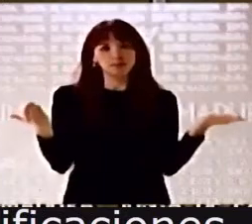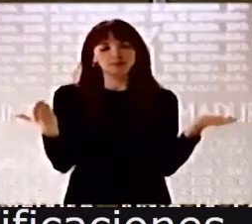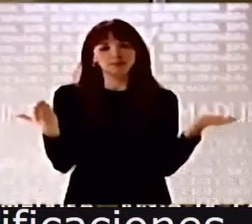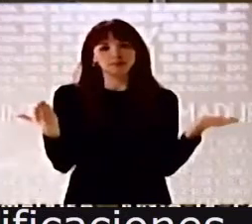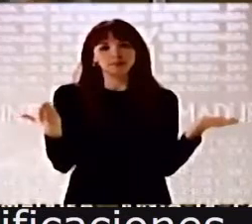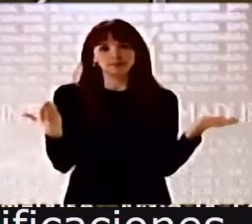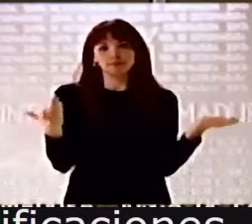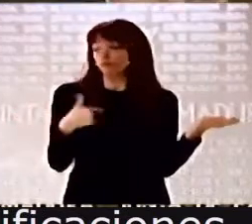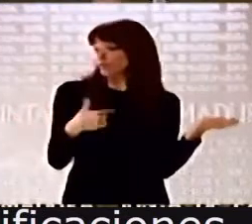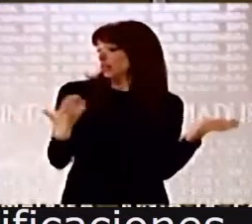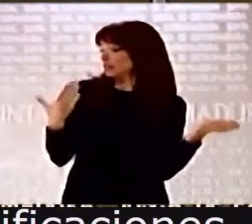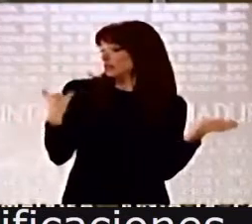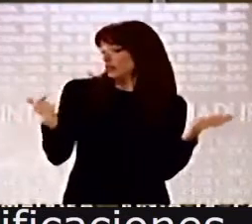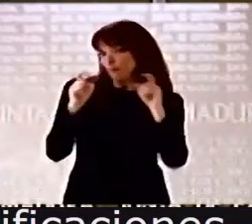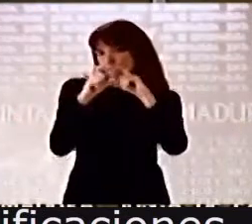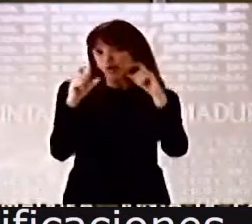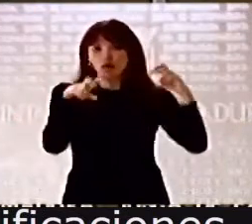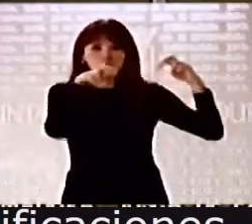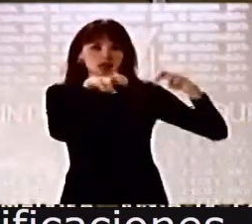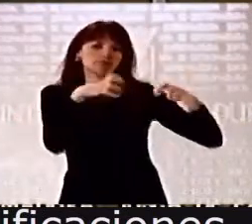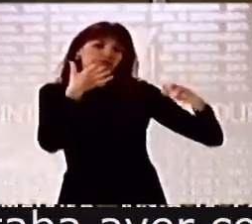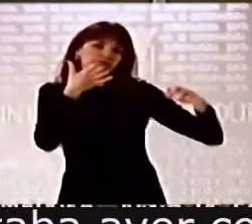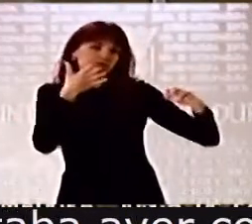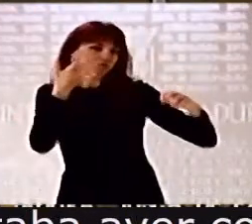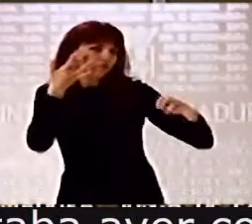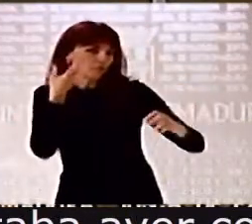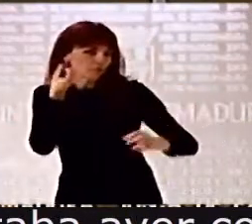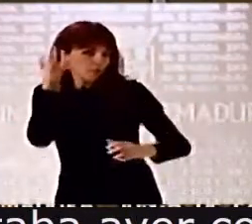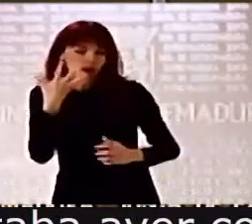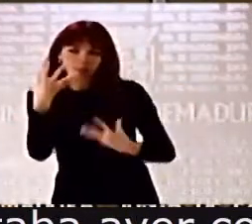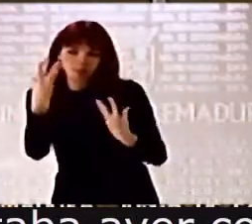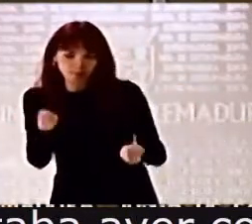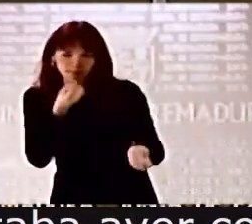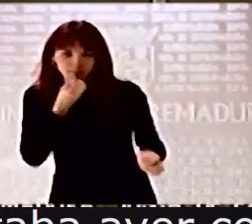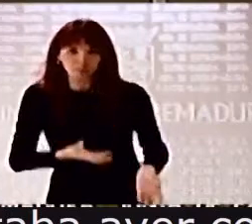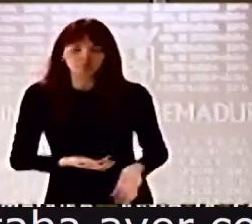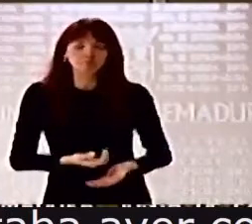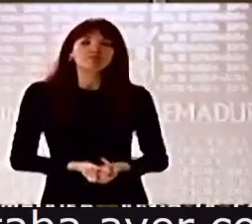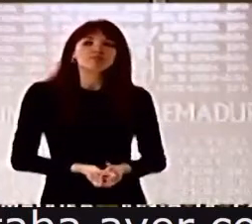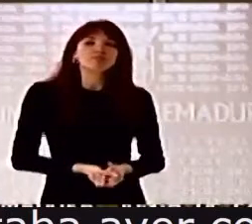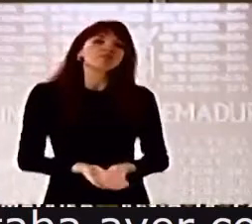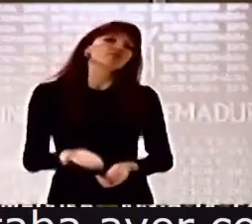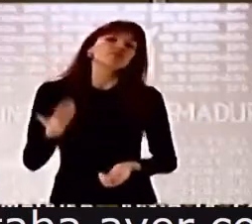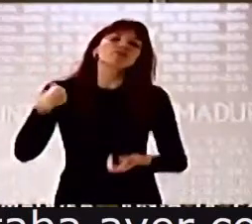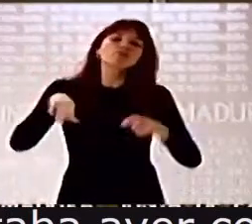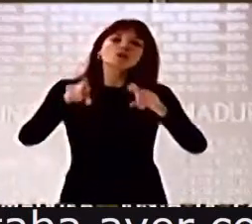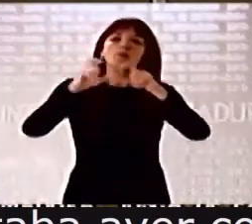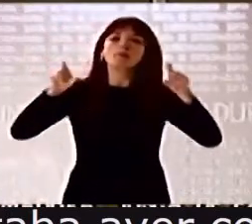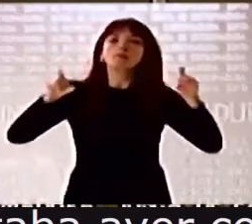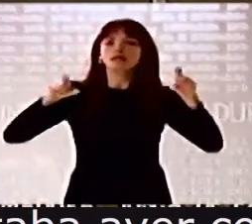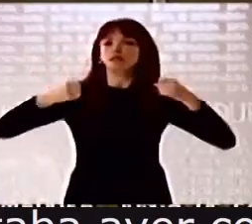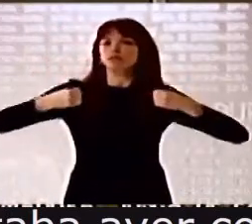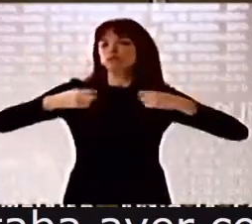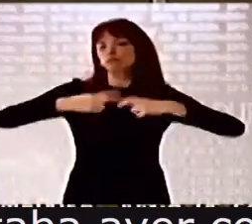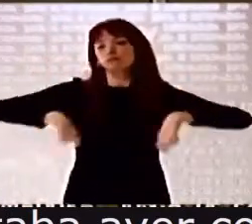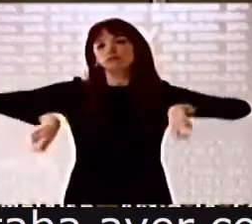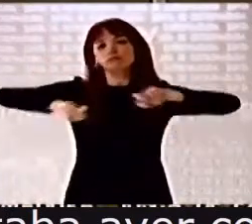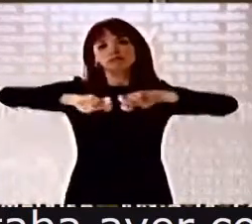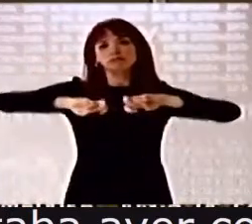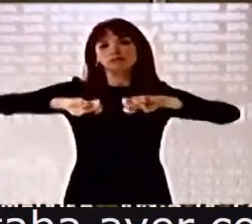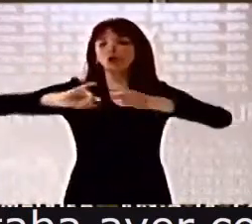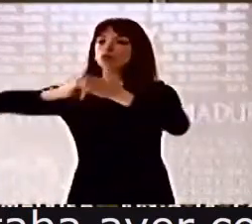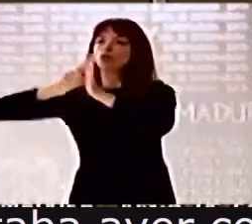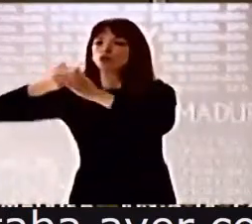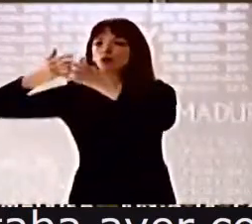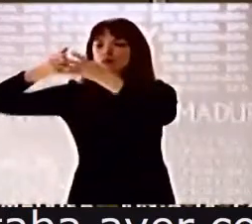Yo estaba ayer con una empresa, para poneros un ejemplo que podamos entender. Una empresa, una multinacional que te dice, tengo una serie de proyectos,